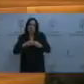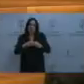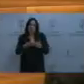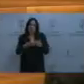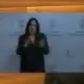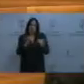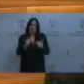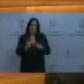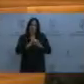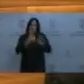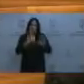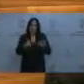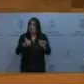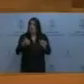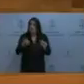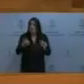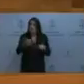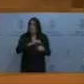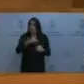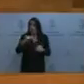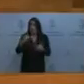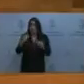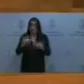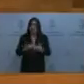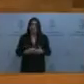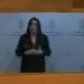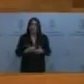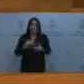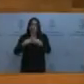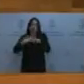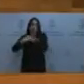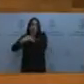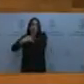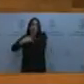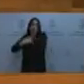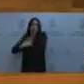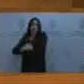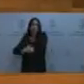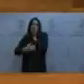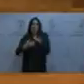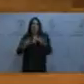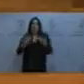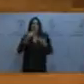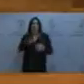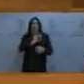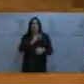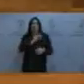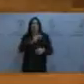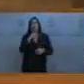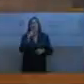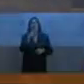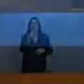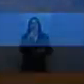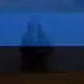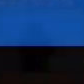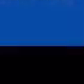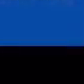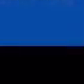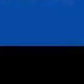Nada más, señor presidente. Muchas gracias. Gracias, señoría. Tiene la palabra el Consejo de Gobierno.